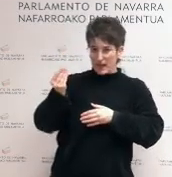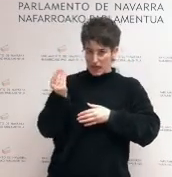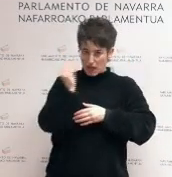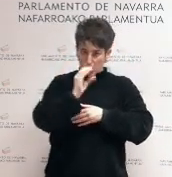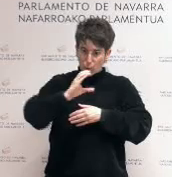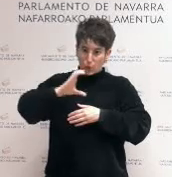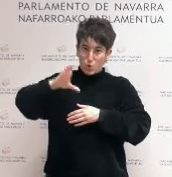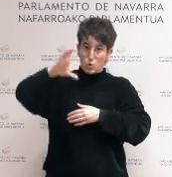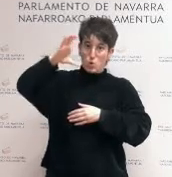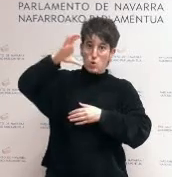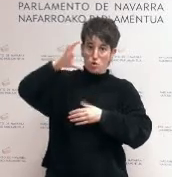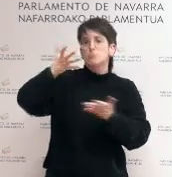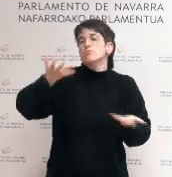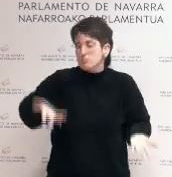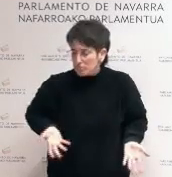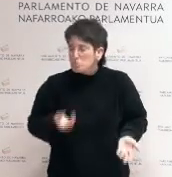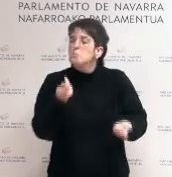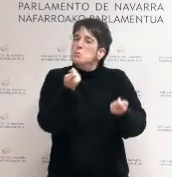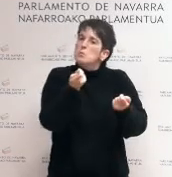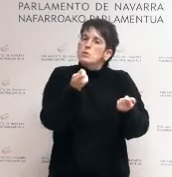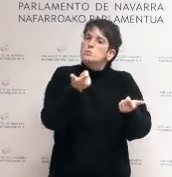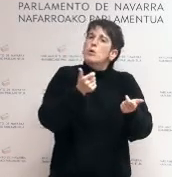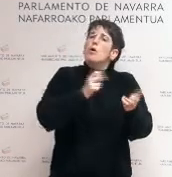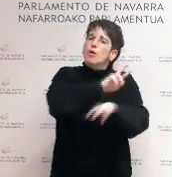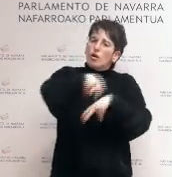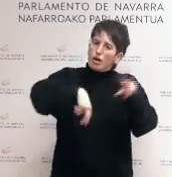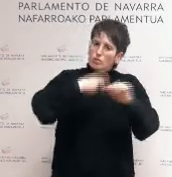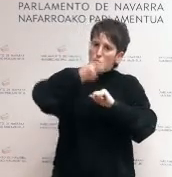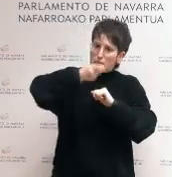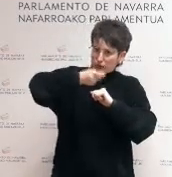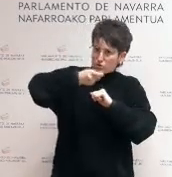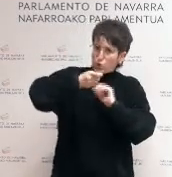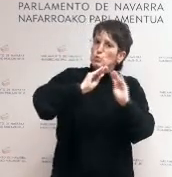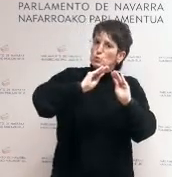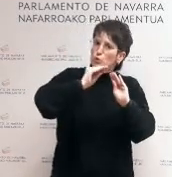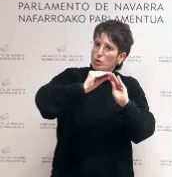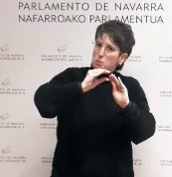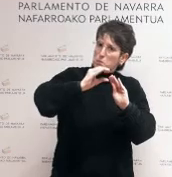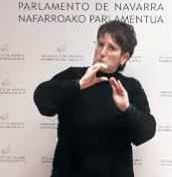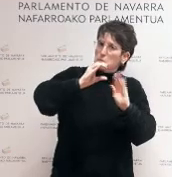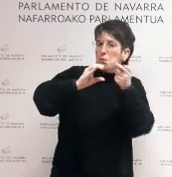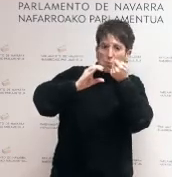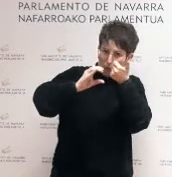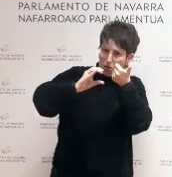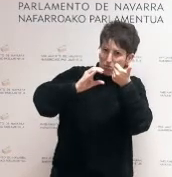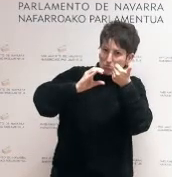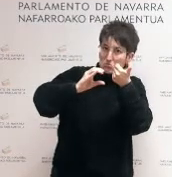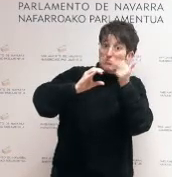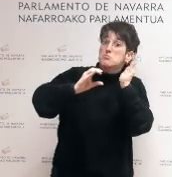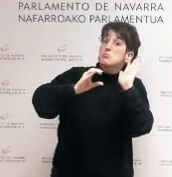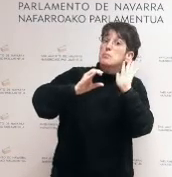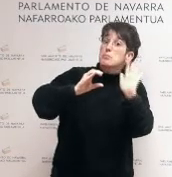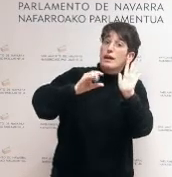le incrementa su pensión, levemente, se actualiza. Bueno, pues este ligero aumento le hace saltar de tramo